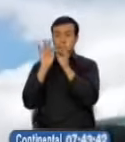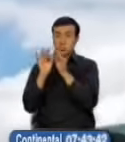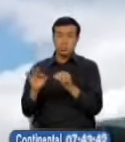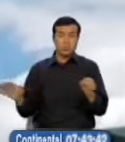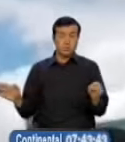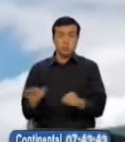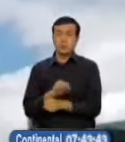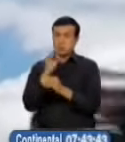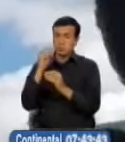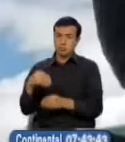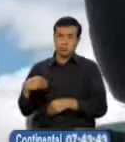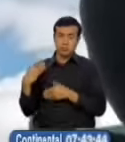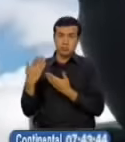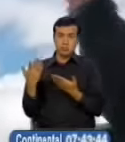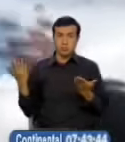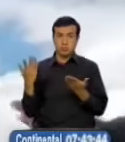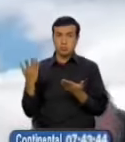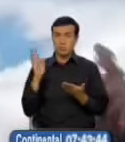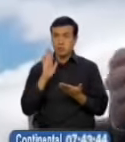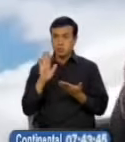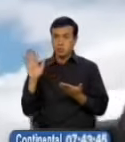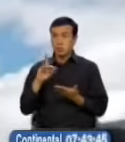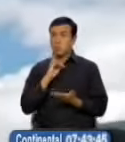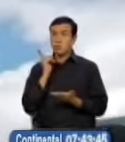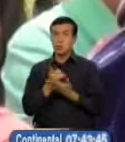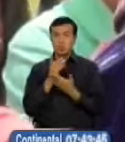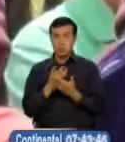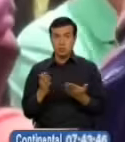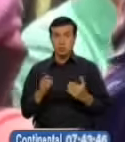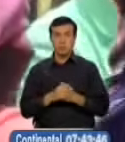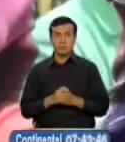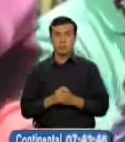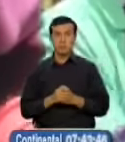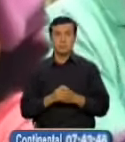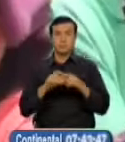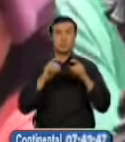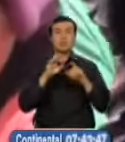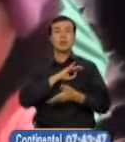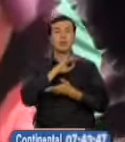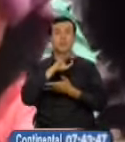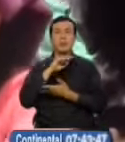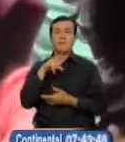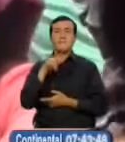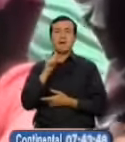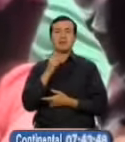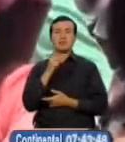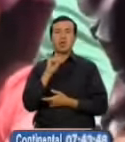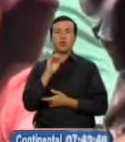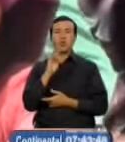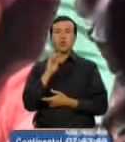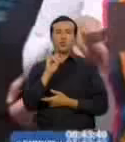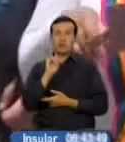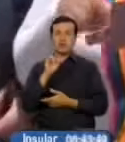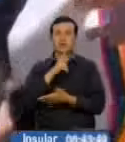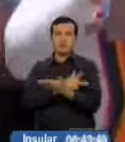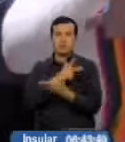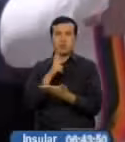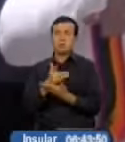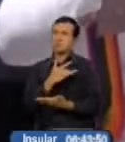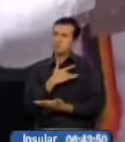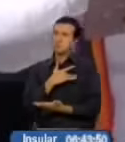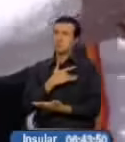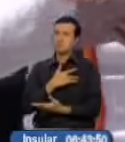hacen falta para que ustedes puedan sacar los productos. Para los representantes de Pachacútic Chimborazo, fue una oportunidad